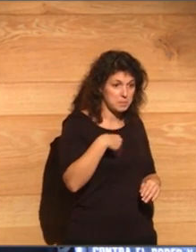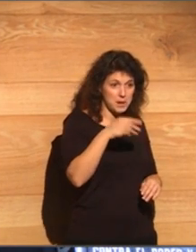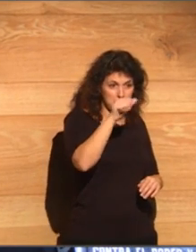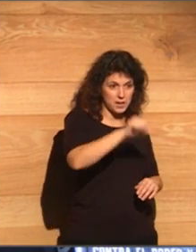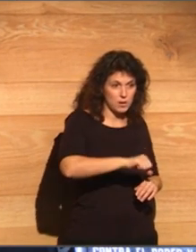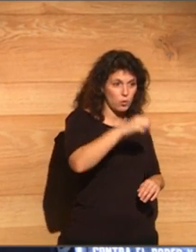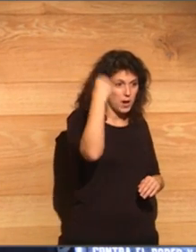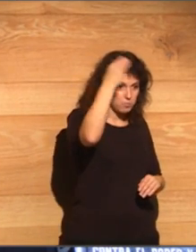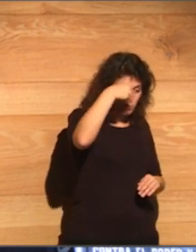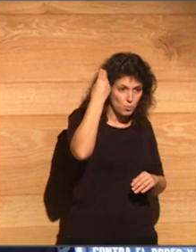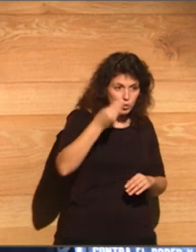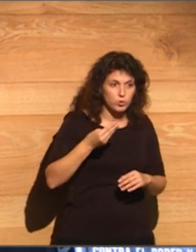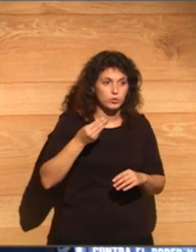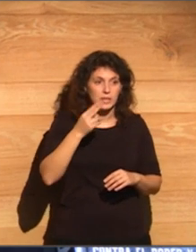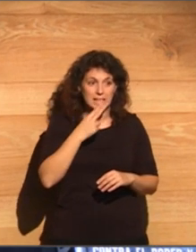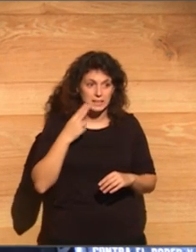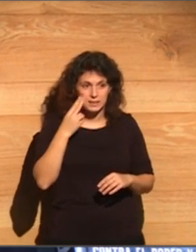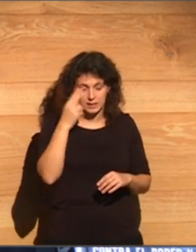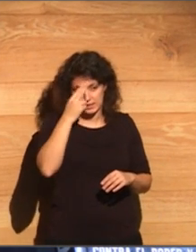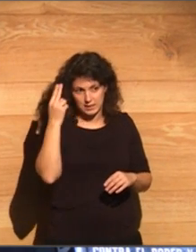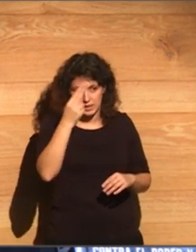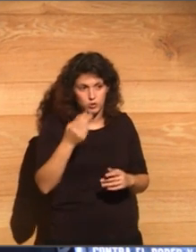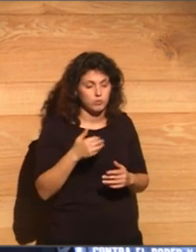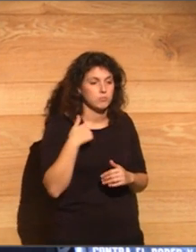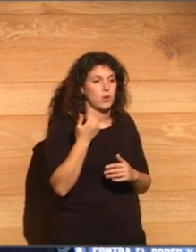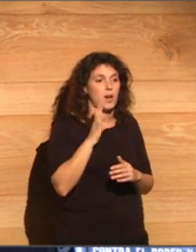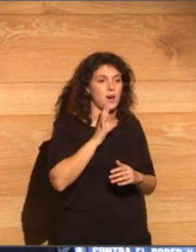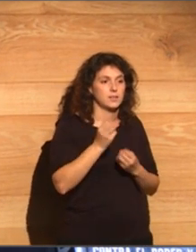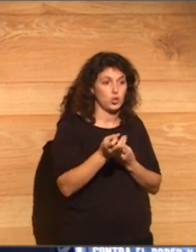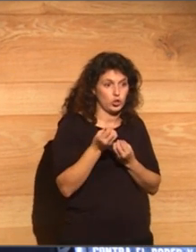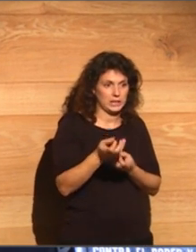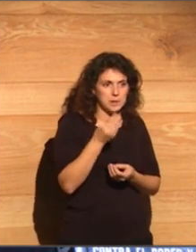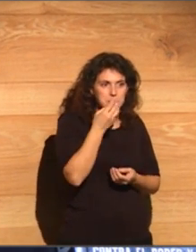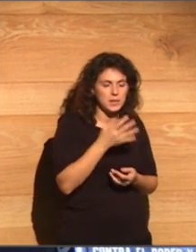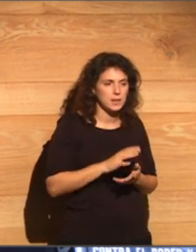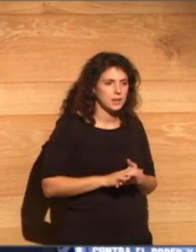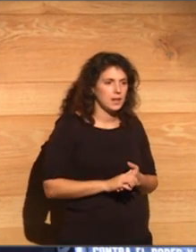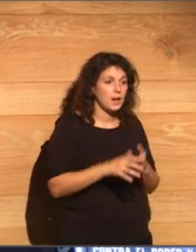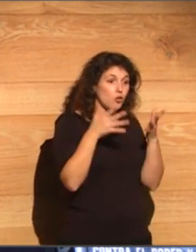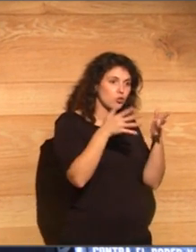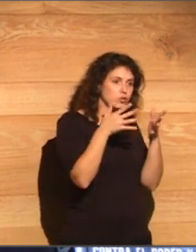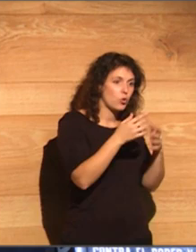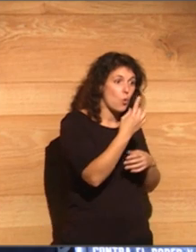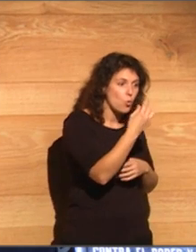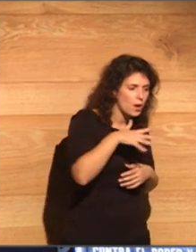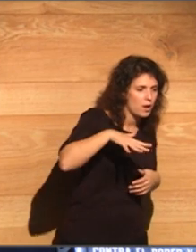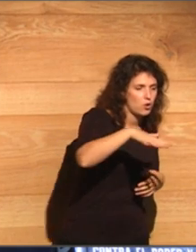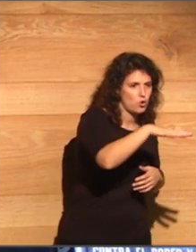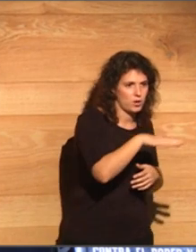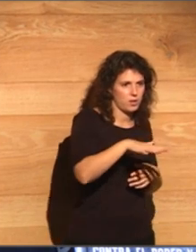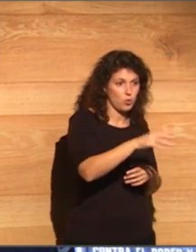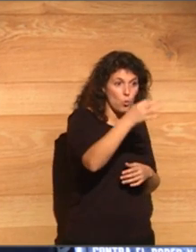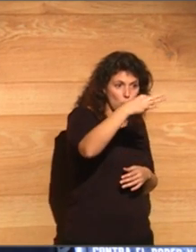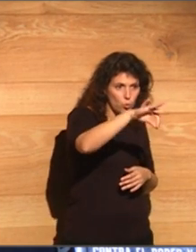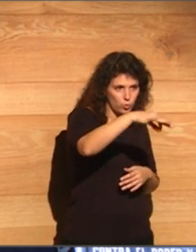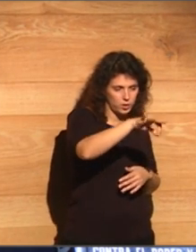pudo contar lo que quiso y, por lo tanto, tal vez no quedó muy bien, en este caso le recomendaron que eligiera una única localización, una peli que pueda hacerse